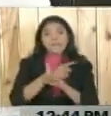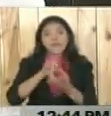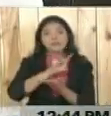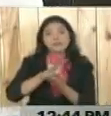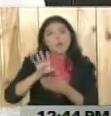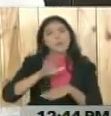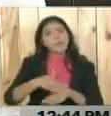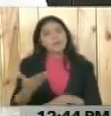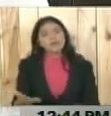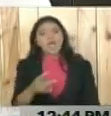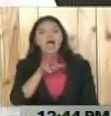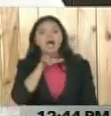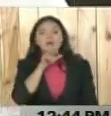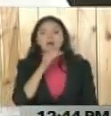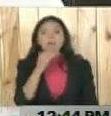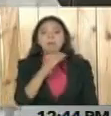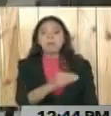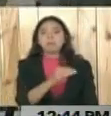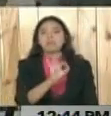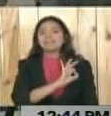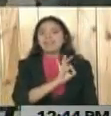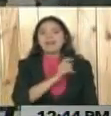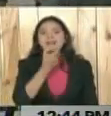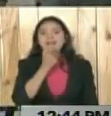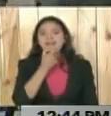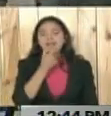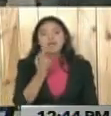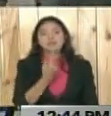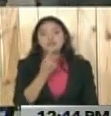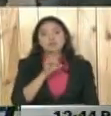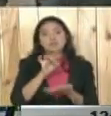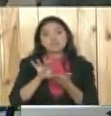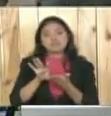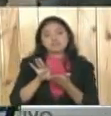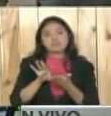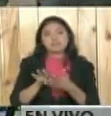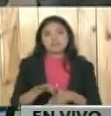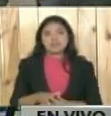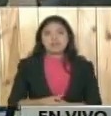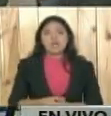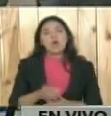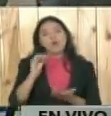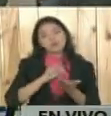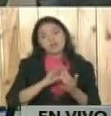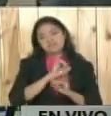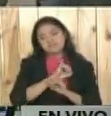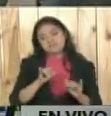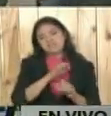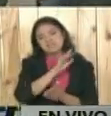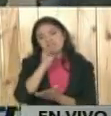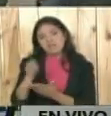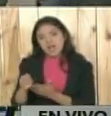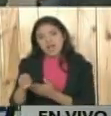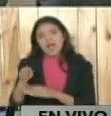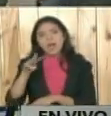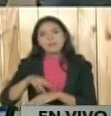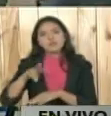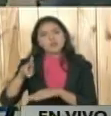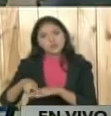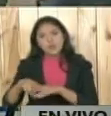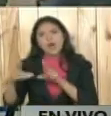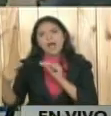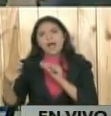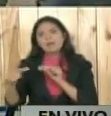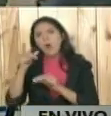Porque hablaba poco o nada inglés. Simplemente por eso lo dan de baja y él se regresa a la isla. ahí logra hablar con su